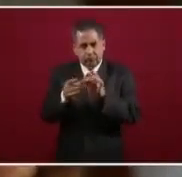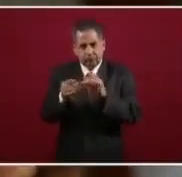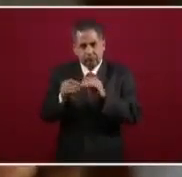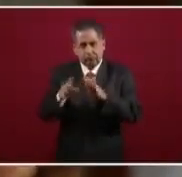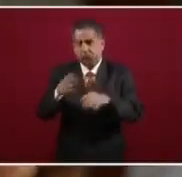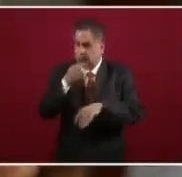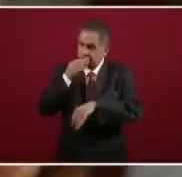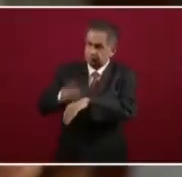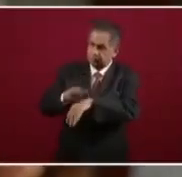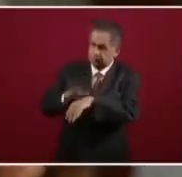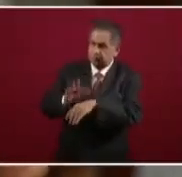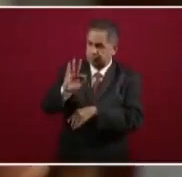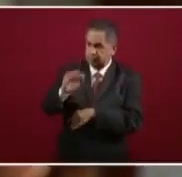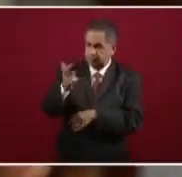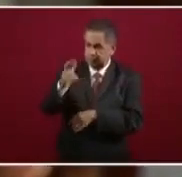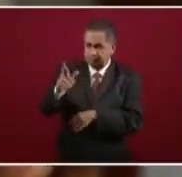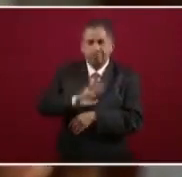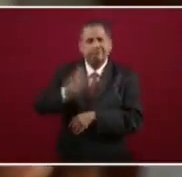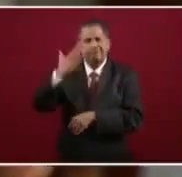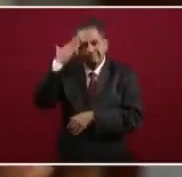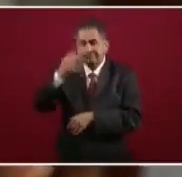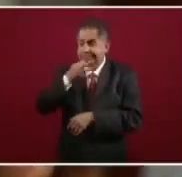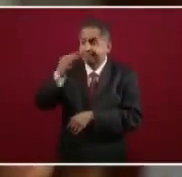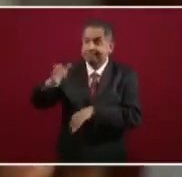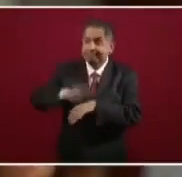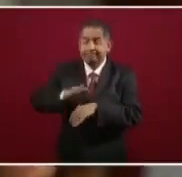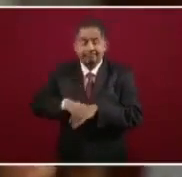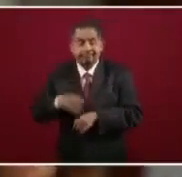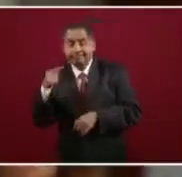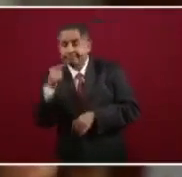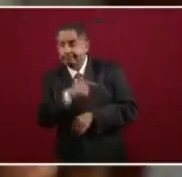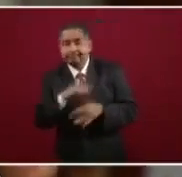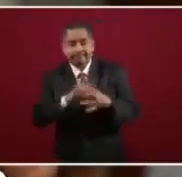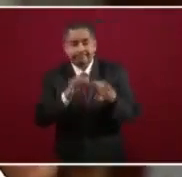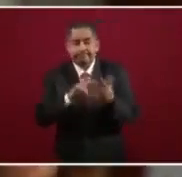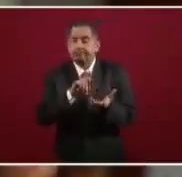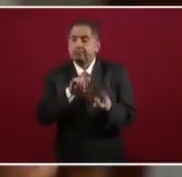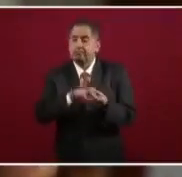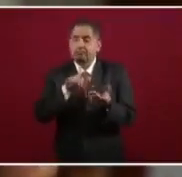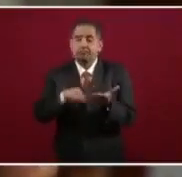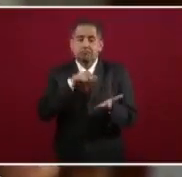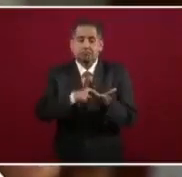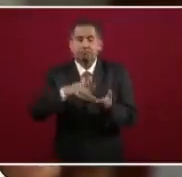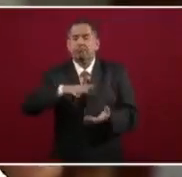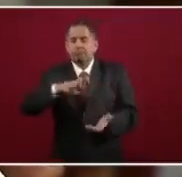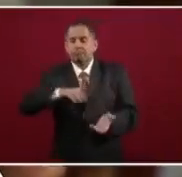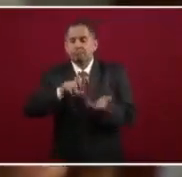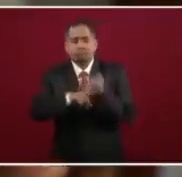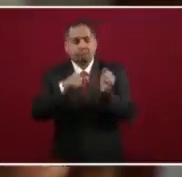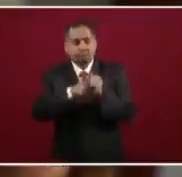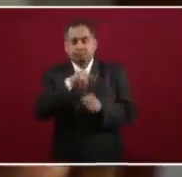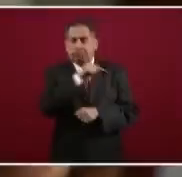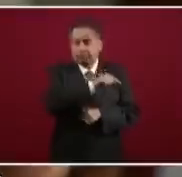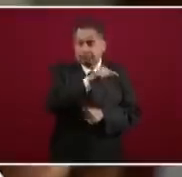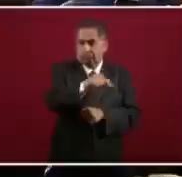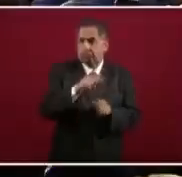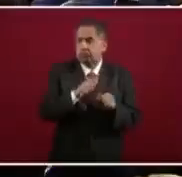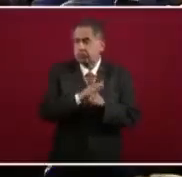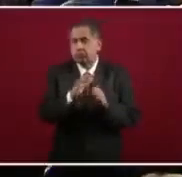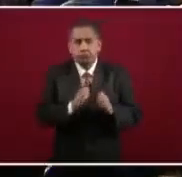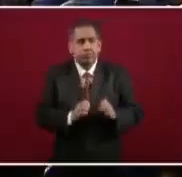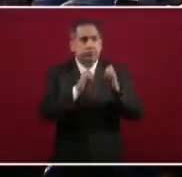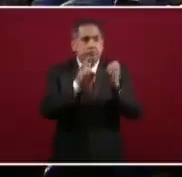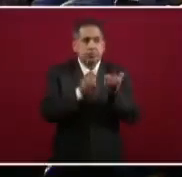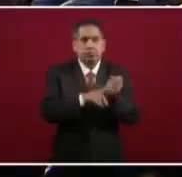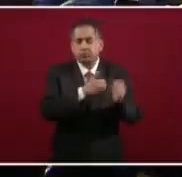fiscalía donde ya se reportaban y se describían donde estaban estos sujetos cuáles eran los inmuebles y las